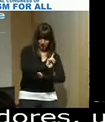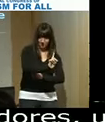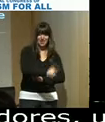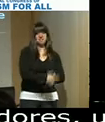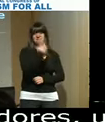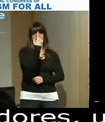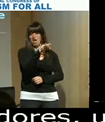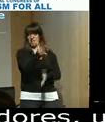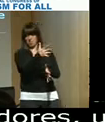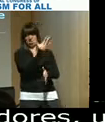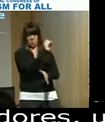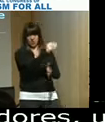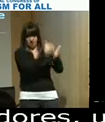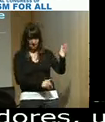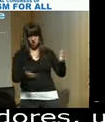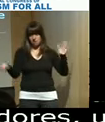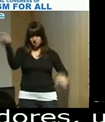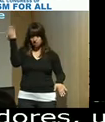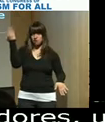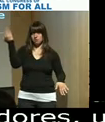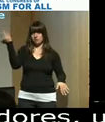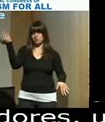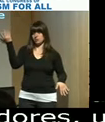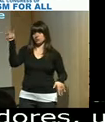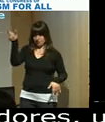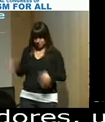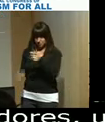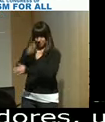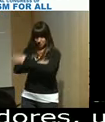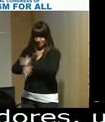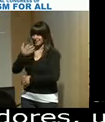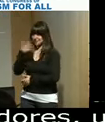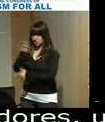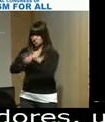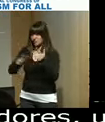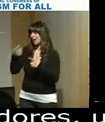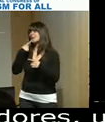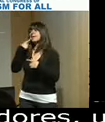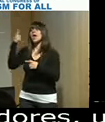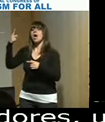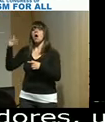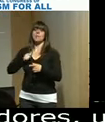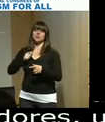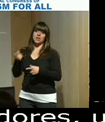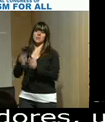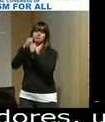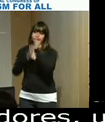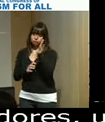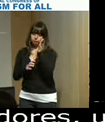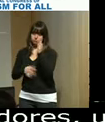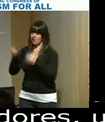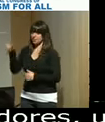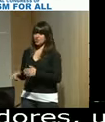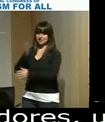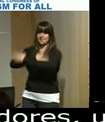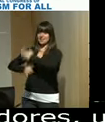las personas con discapacidad a la hora de viajar, pues lógicamente están mermadas. Una persona con discapacidad normalmente no elige el